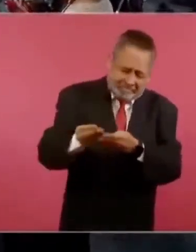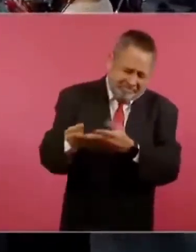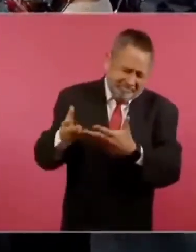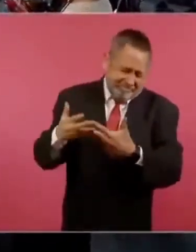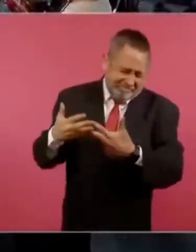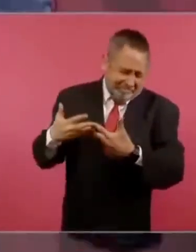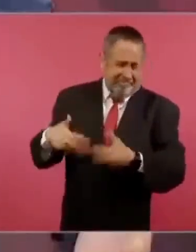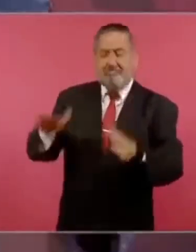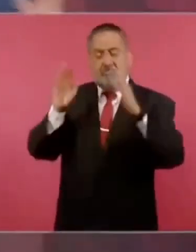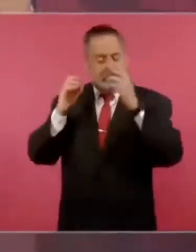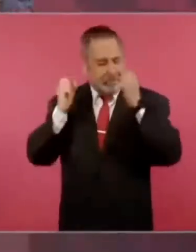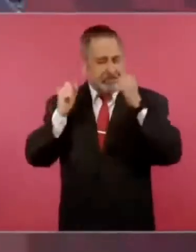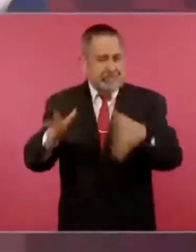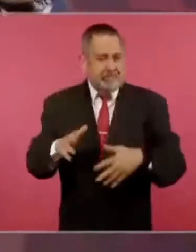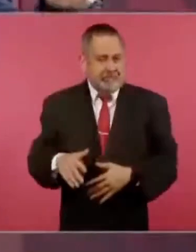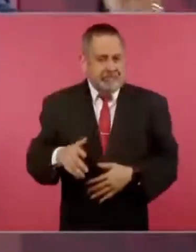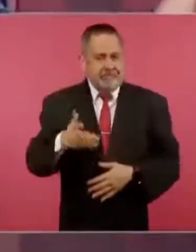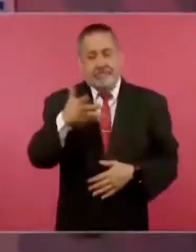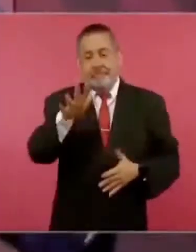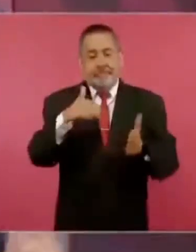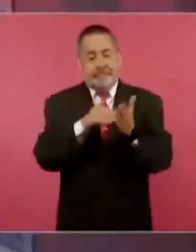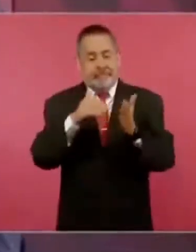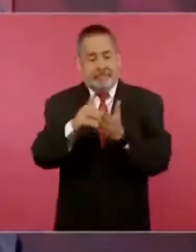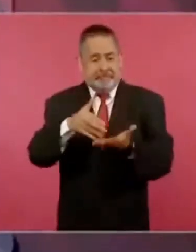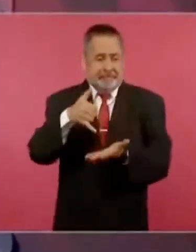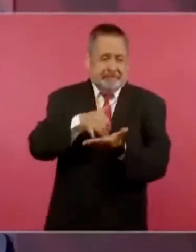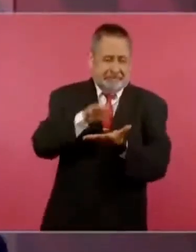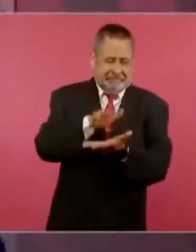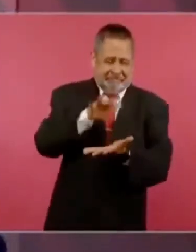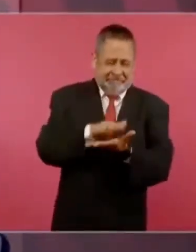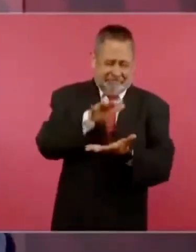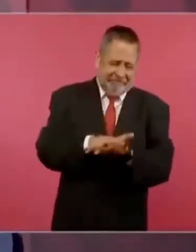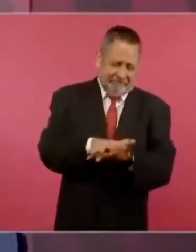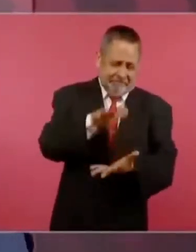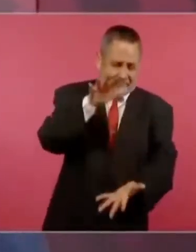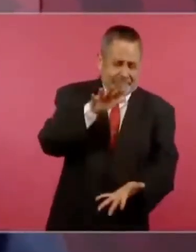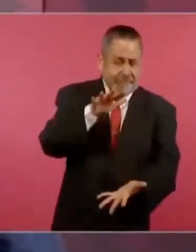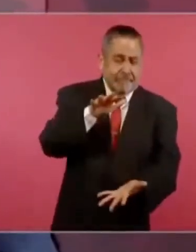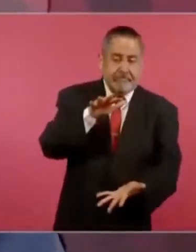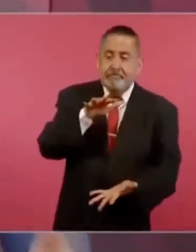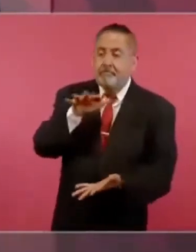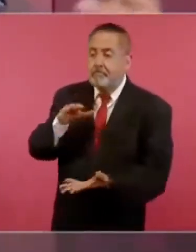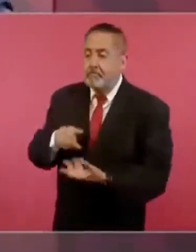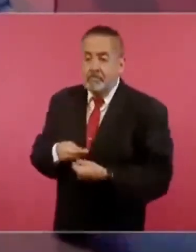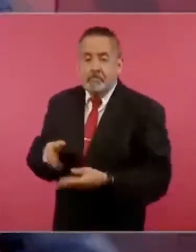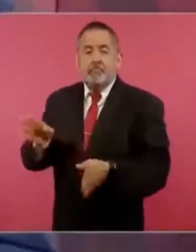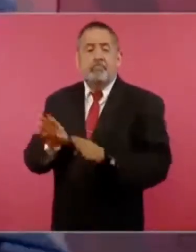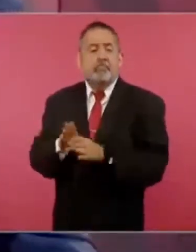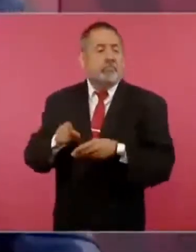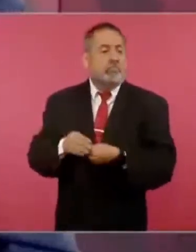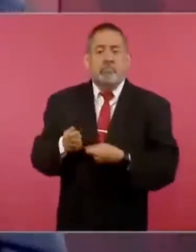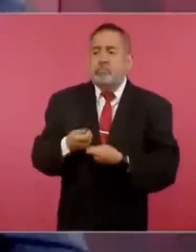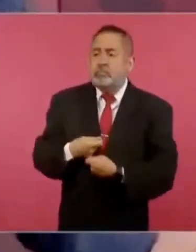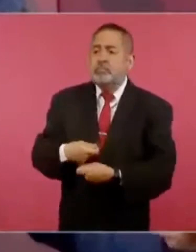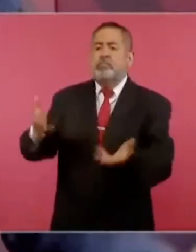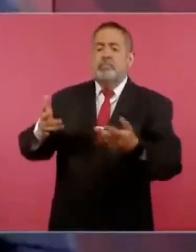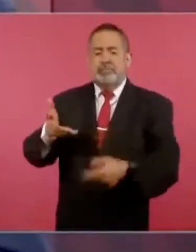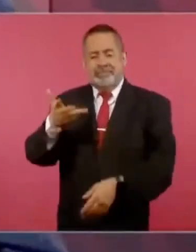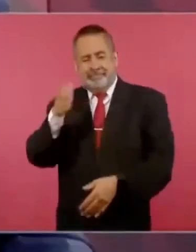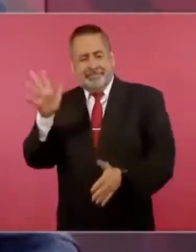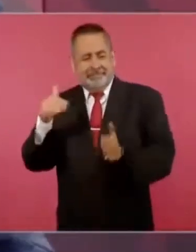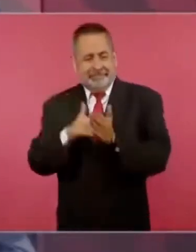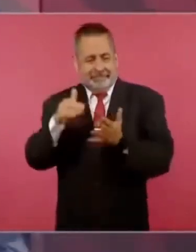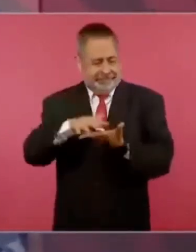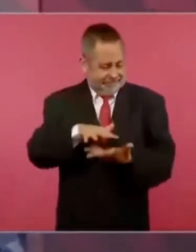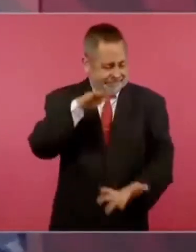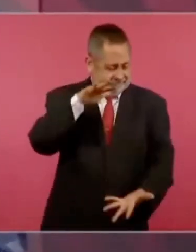fabricar, elaborar 10 millones de ejemplares de un periódico. ¿Cómo distribuir 10